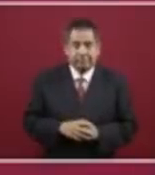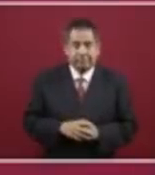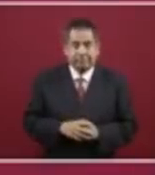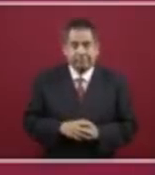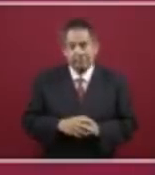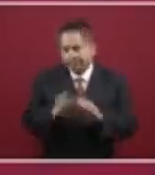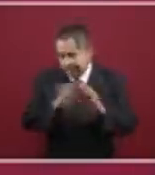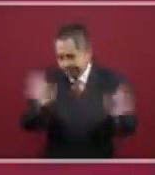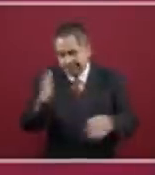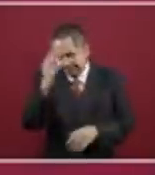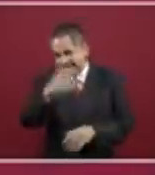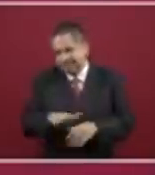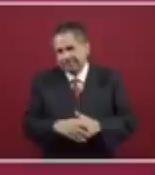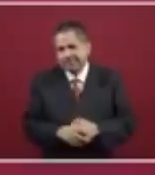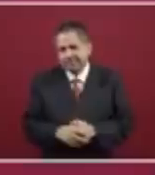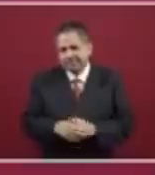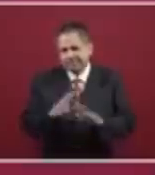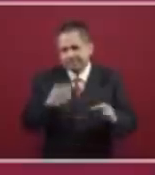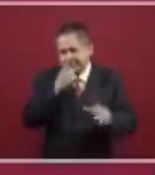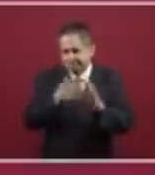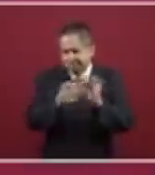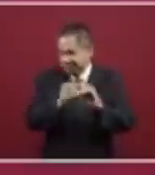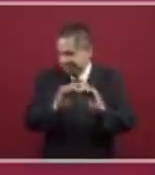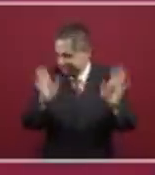Ya dijimos de que.